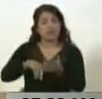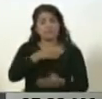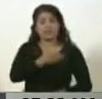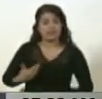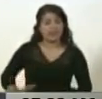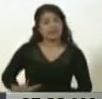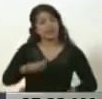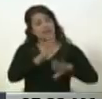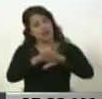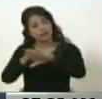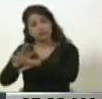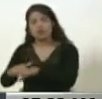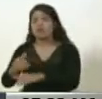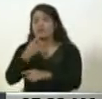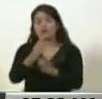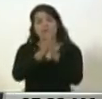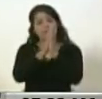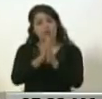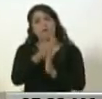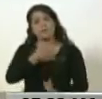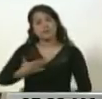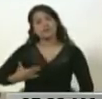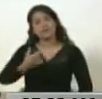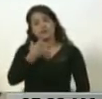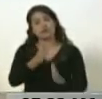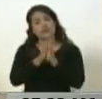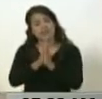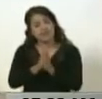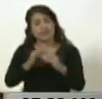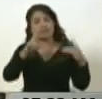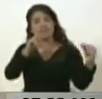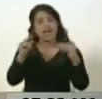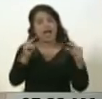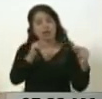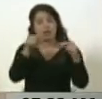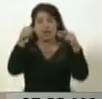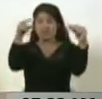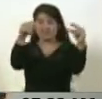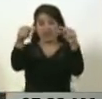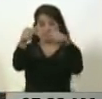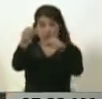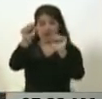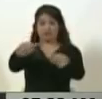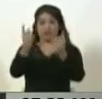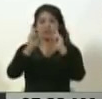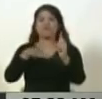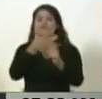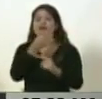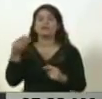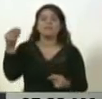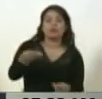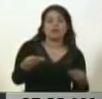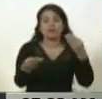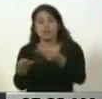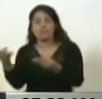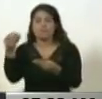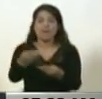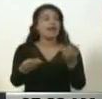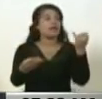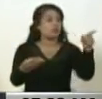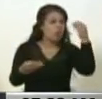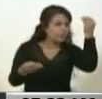señalado el presidente de la República, señalando que el diálogo es la ventana, es el espacio para nosotros poder dirimir nuestras